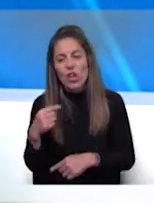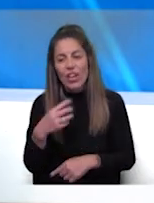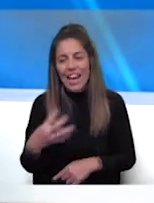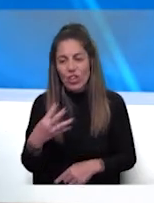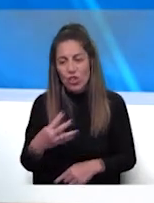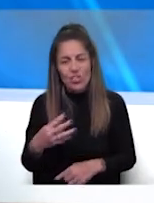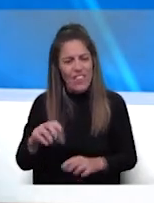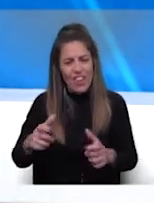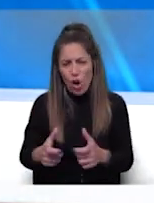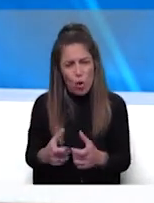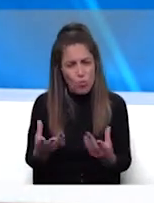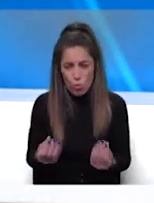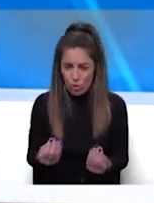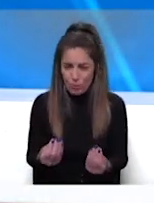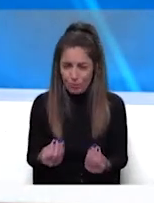o sea, bajó muchísimo.